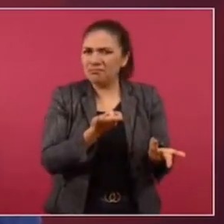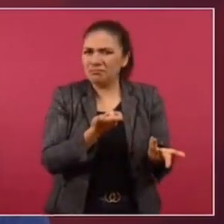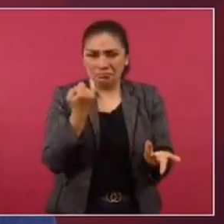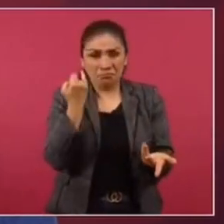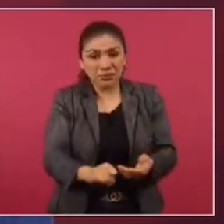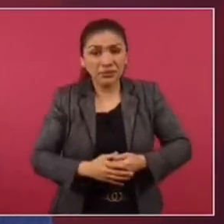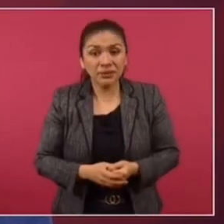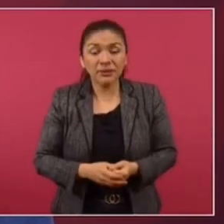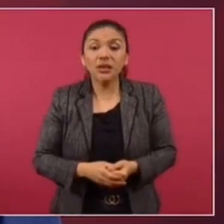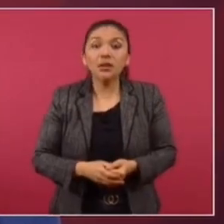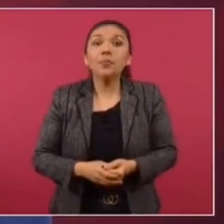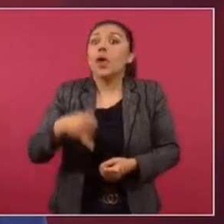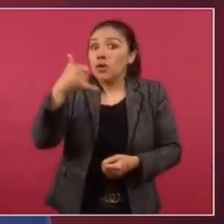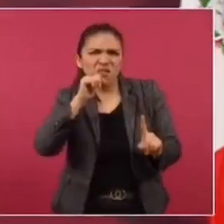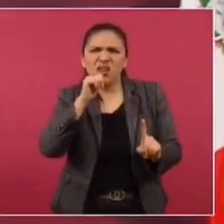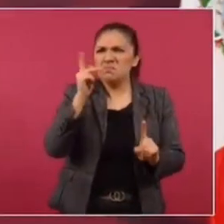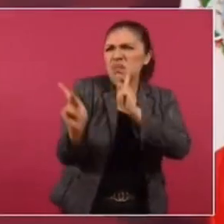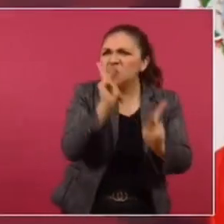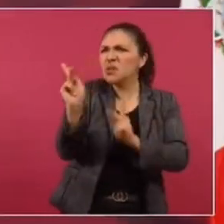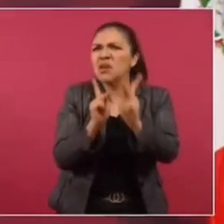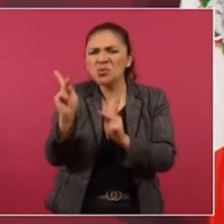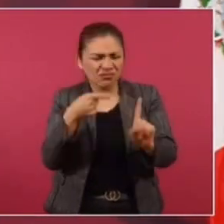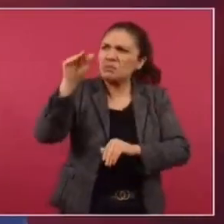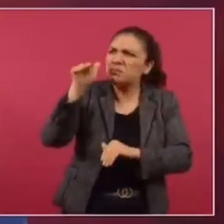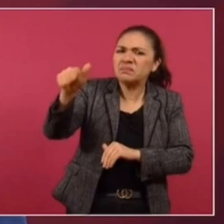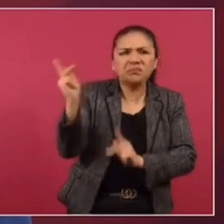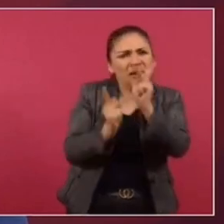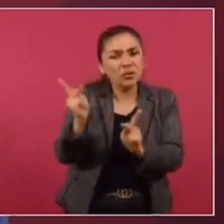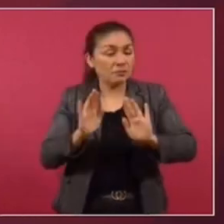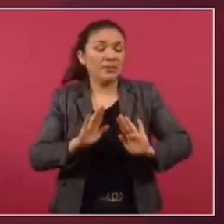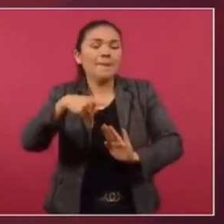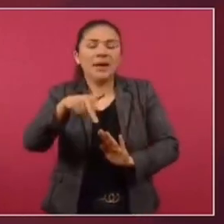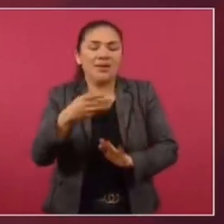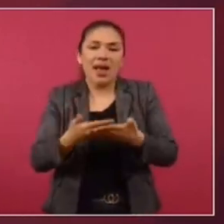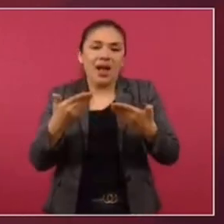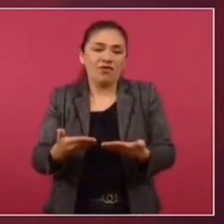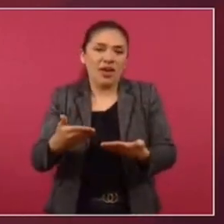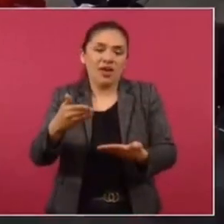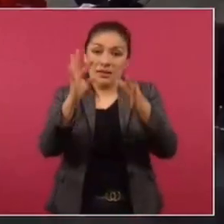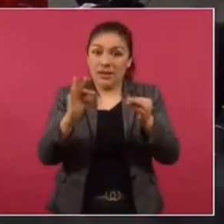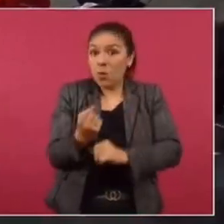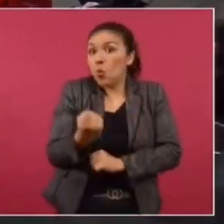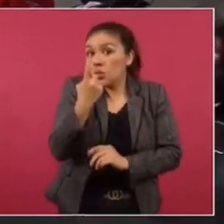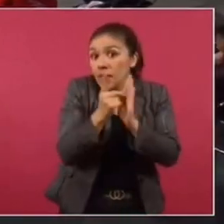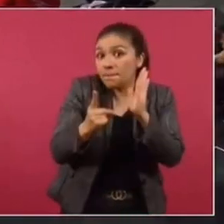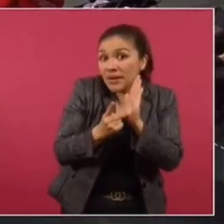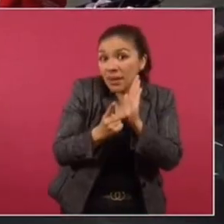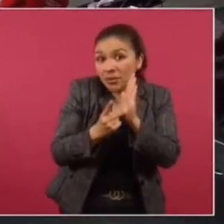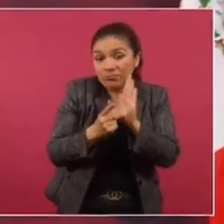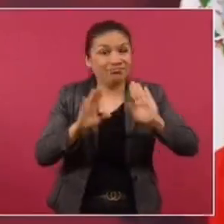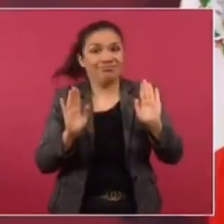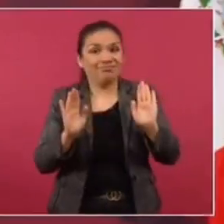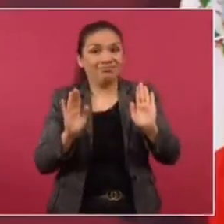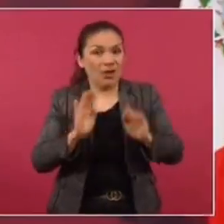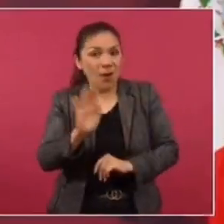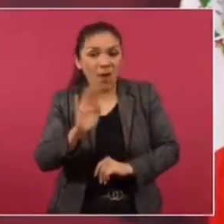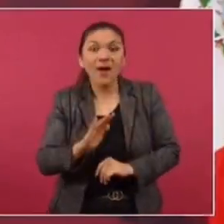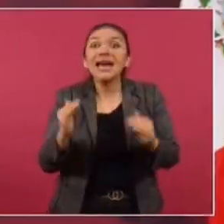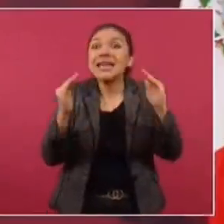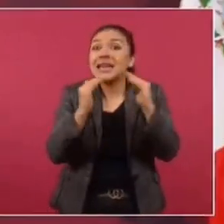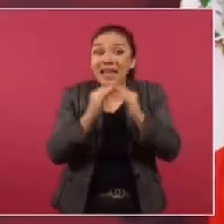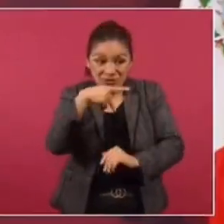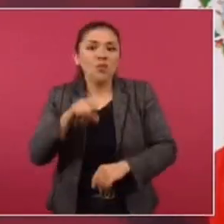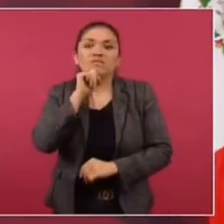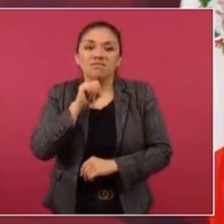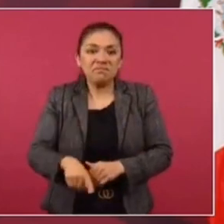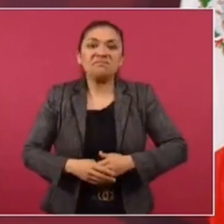Además, que cuestiona a todos, ¿con qué autoridad morán? Pero estamos hablando de un departamento, no, no. La casa de Valle de